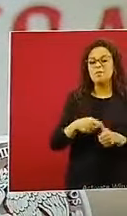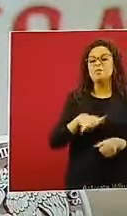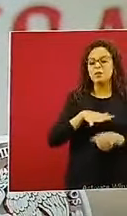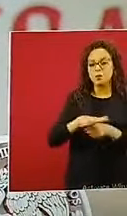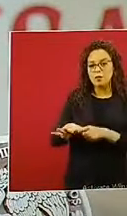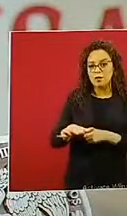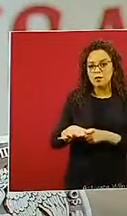el interés de la nación.